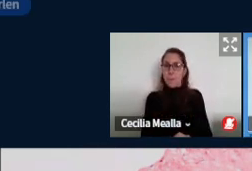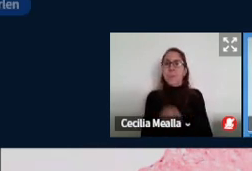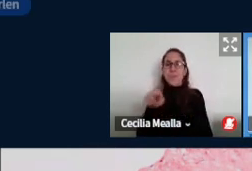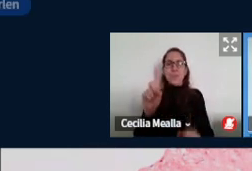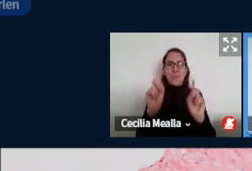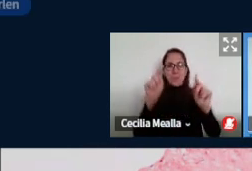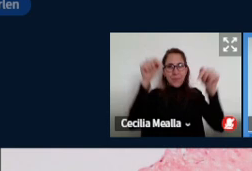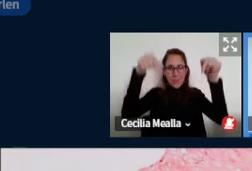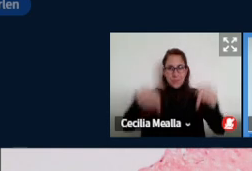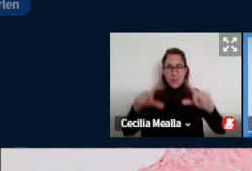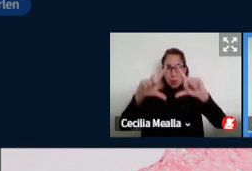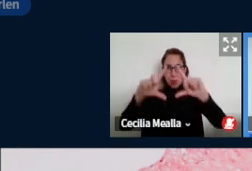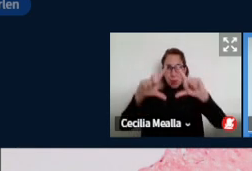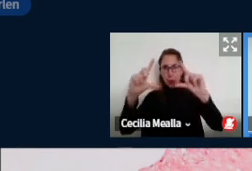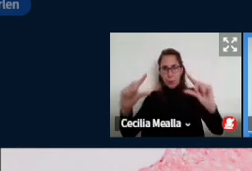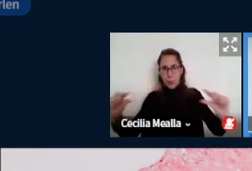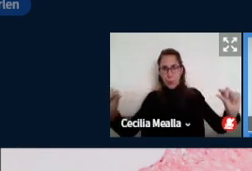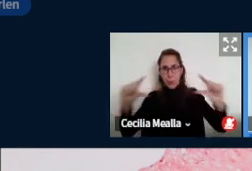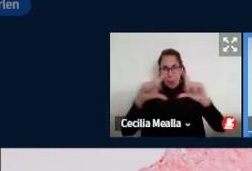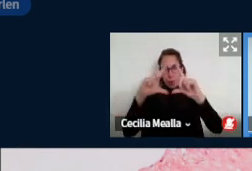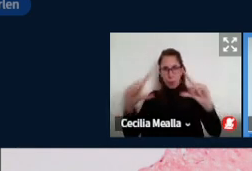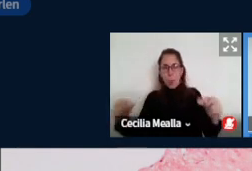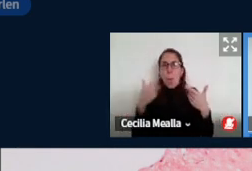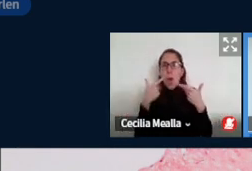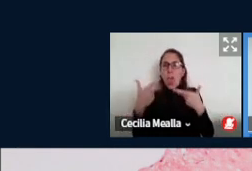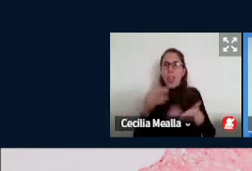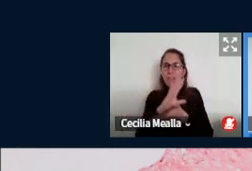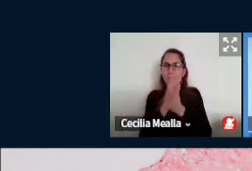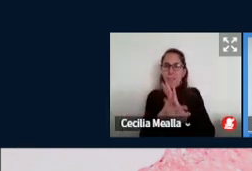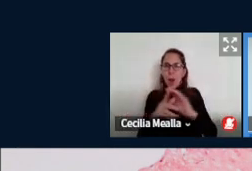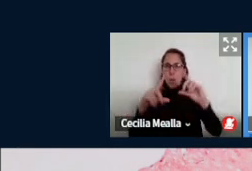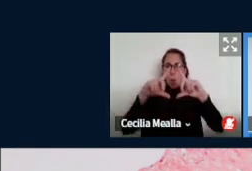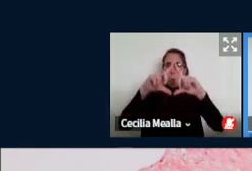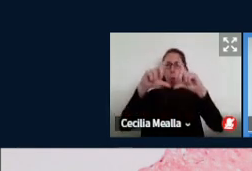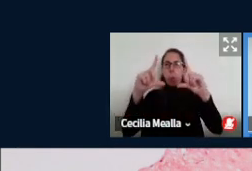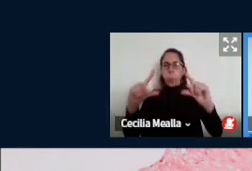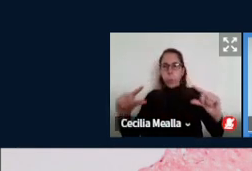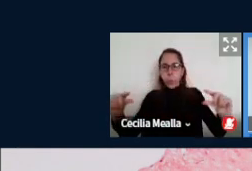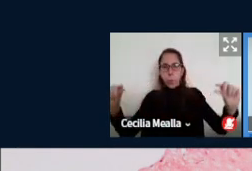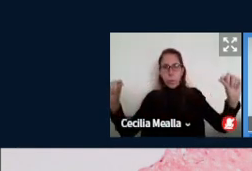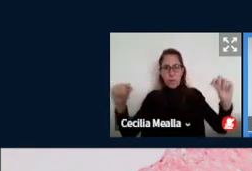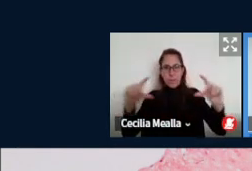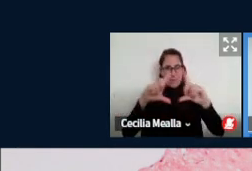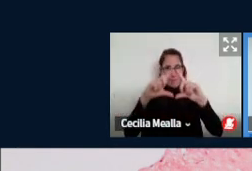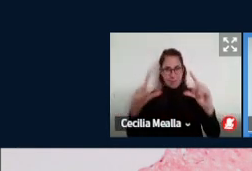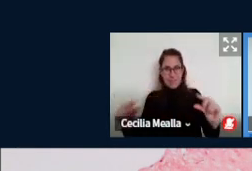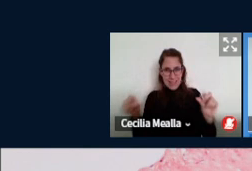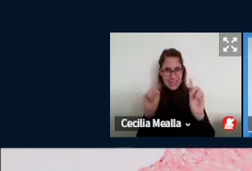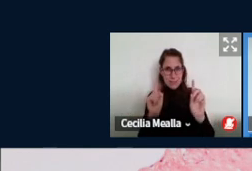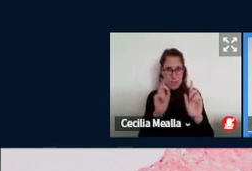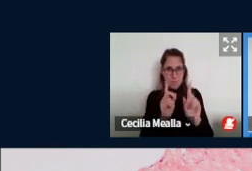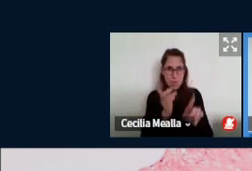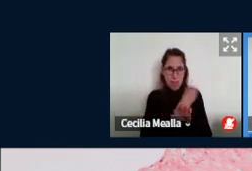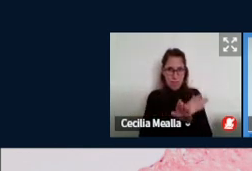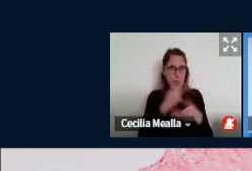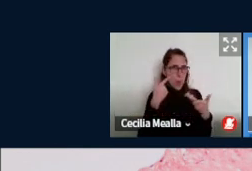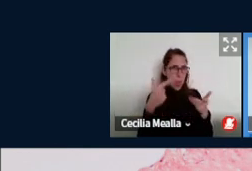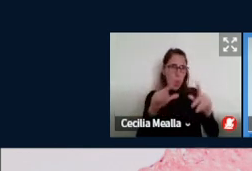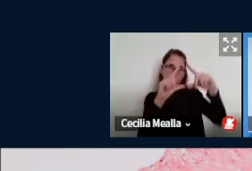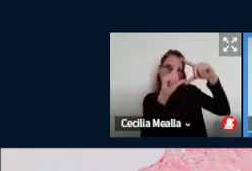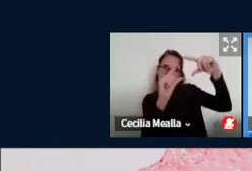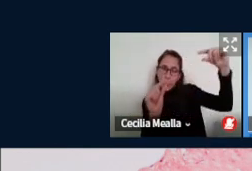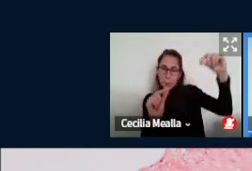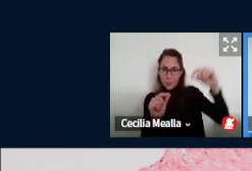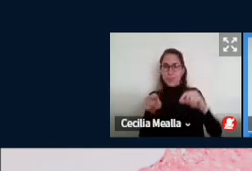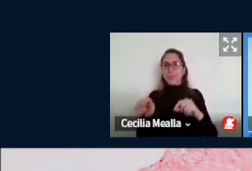Esto es lo que les hablaba hoy de la fibra, de la forma, ¿sí? Esta forma usada, alargada, ¿sí? Y con